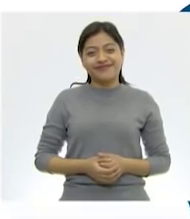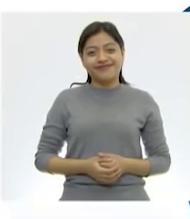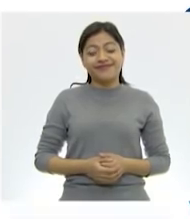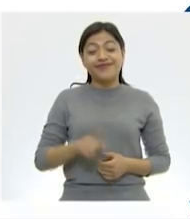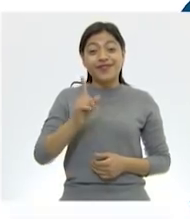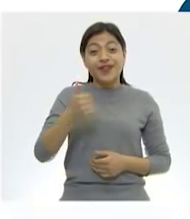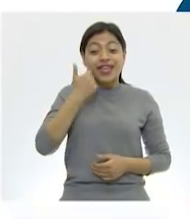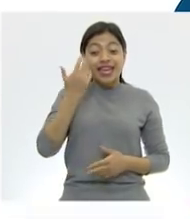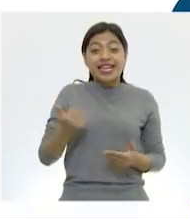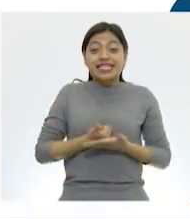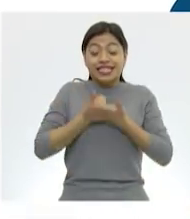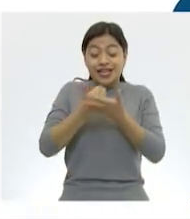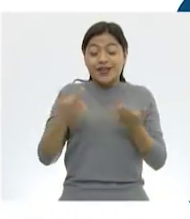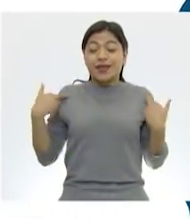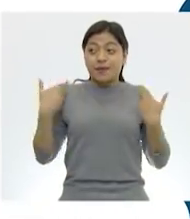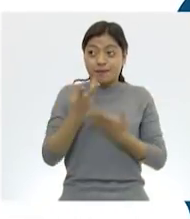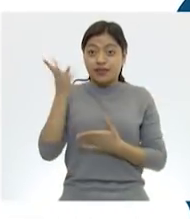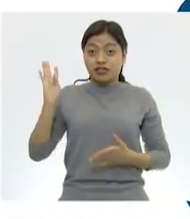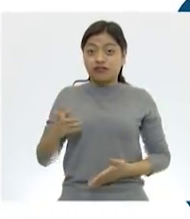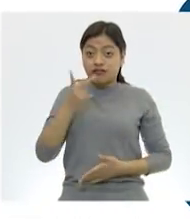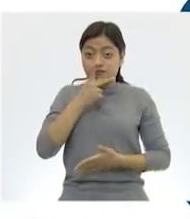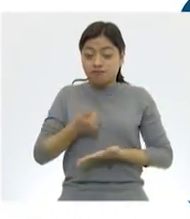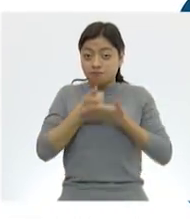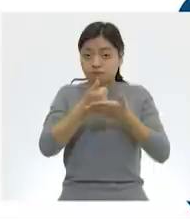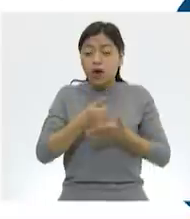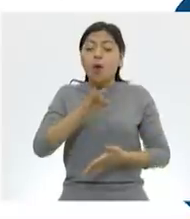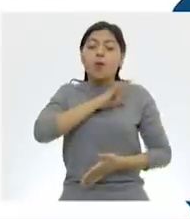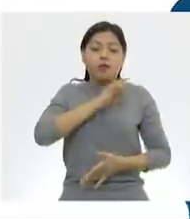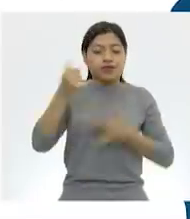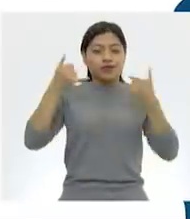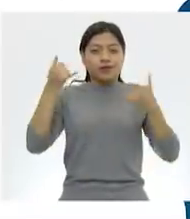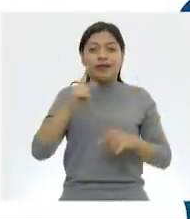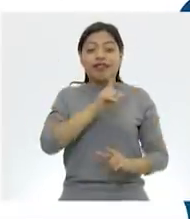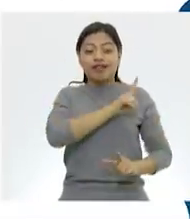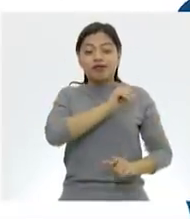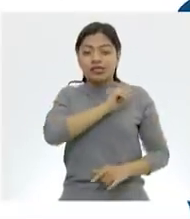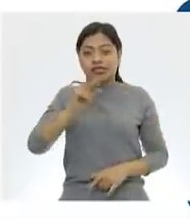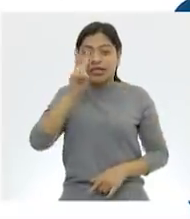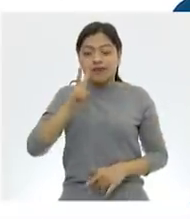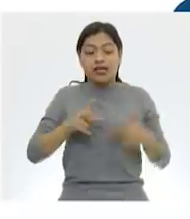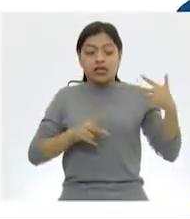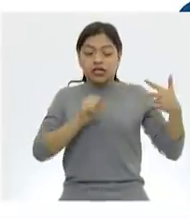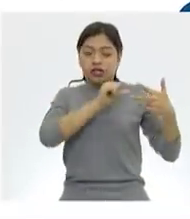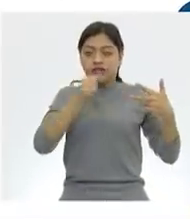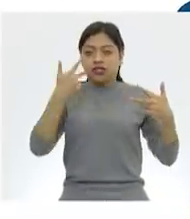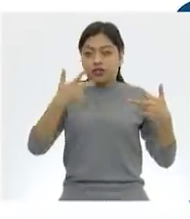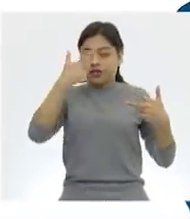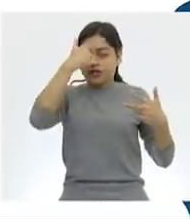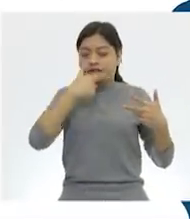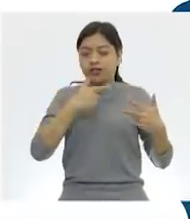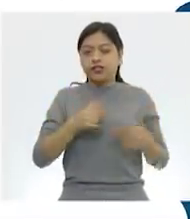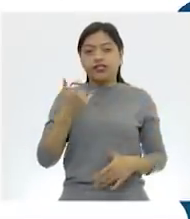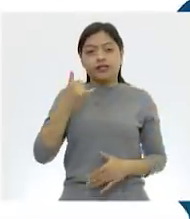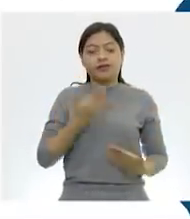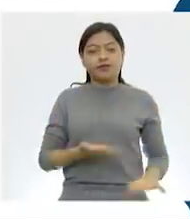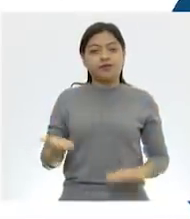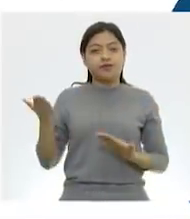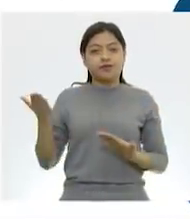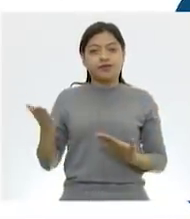Para solicitar apoyo pedagógico, comunícate con maestras y maestros de lunes a viernes de 8 a 20 horas al